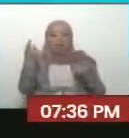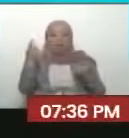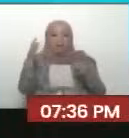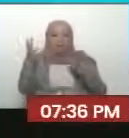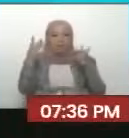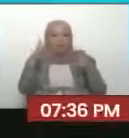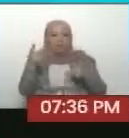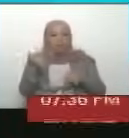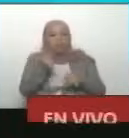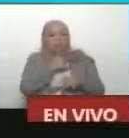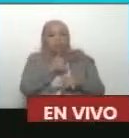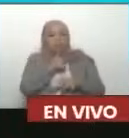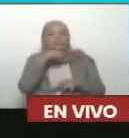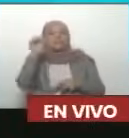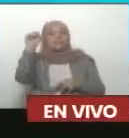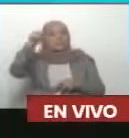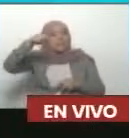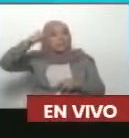¿Me faltó alguien?